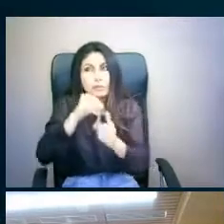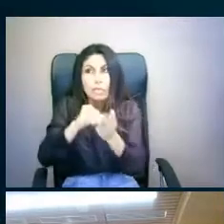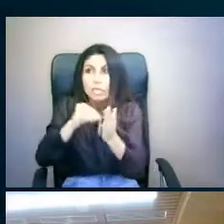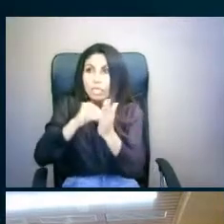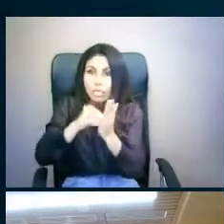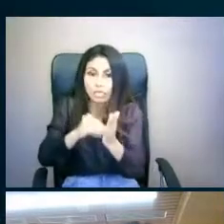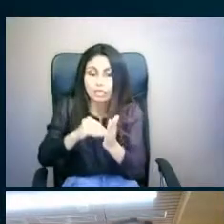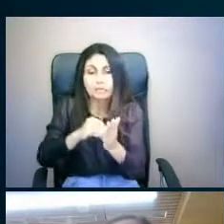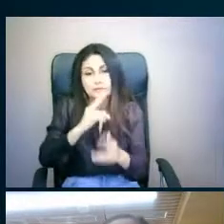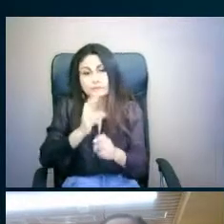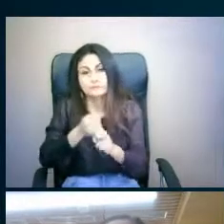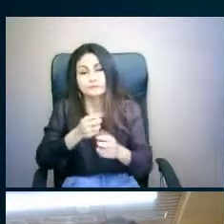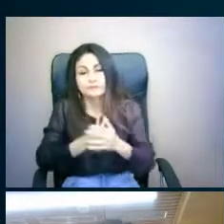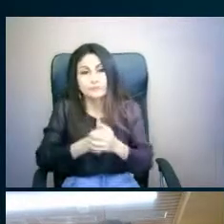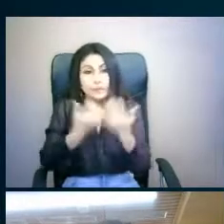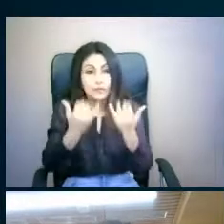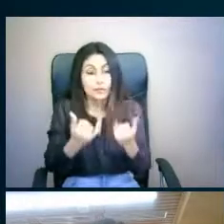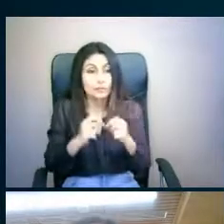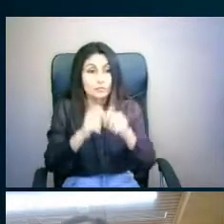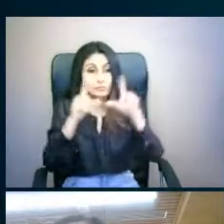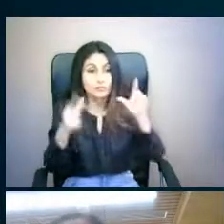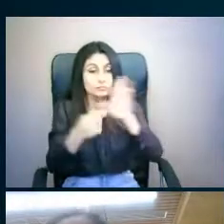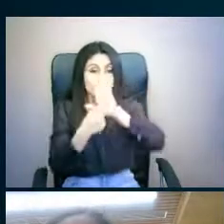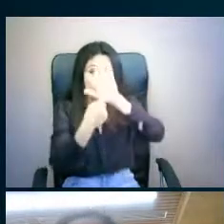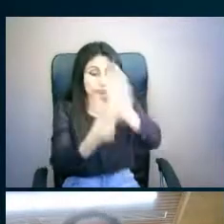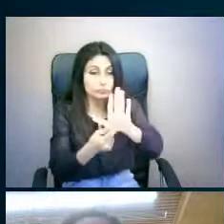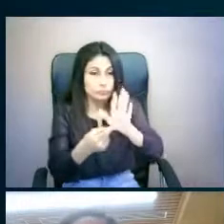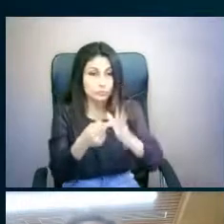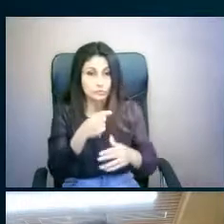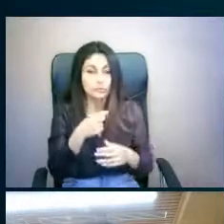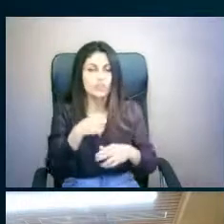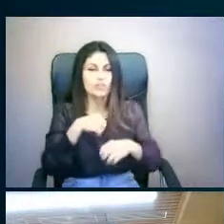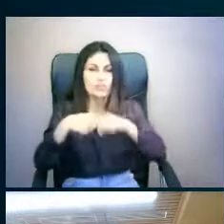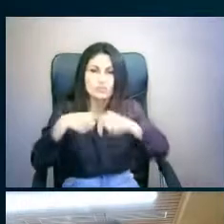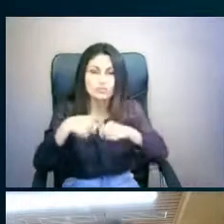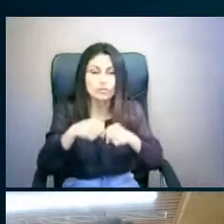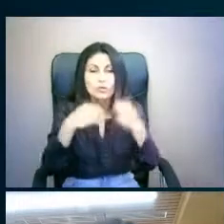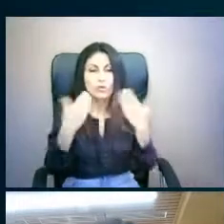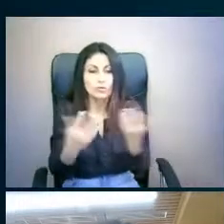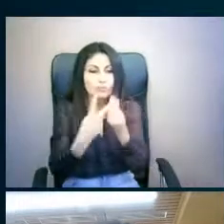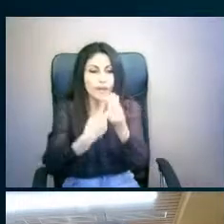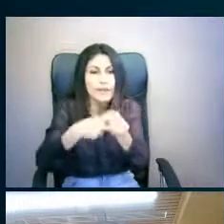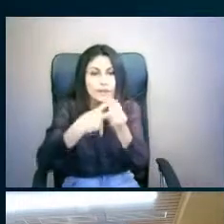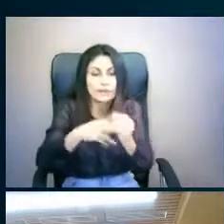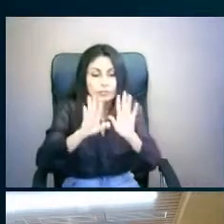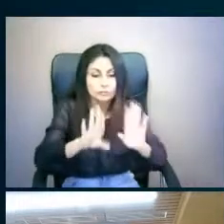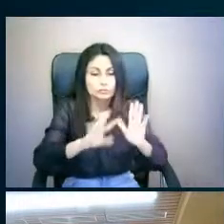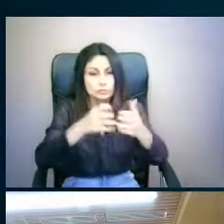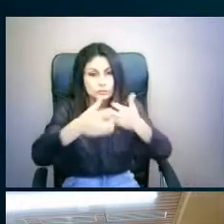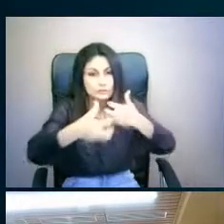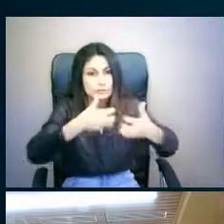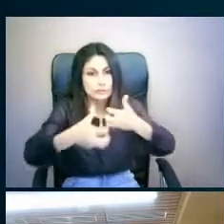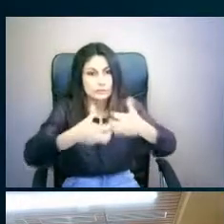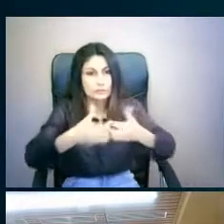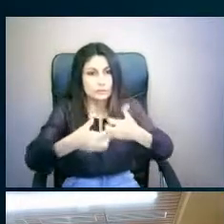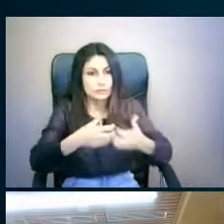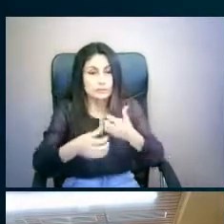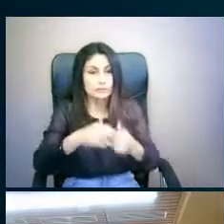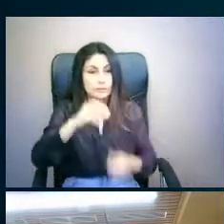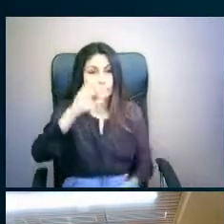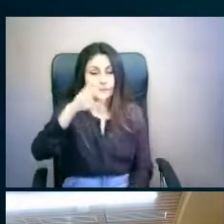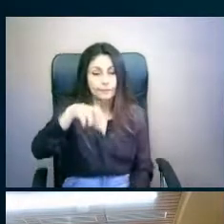A continuación, les voy a estar presentando el funcionamiento de la herramienta desde el mismo sistema Power